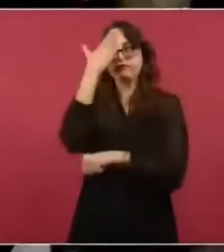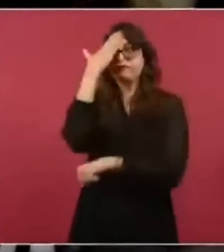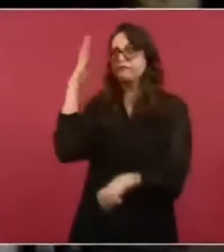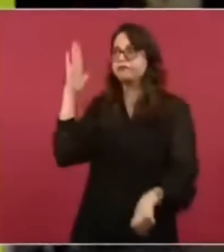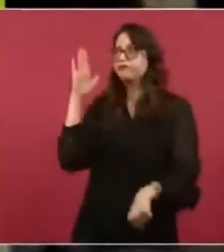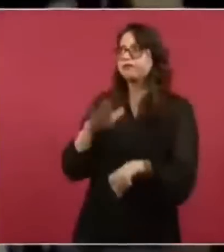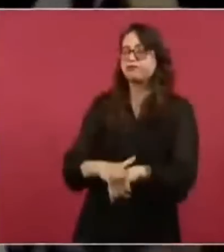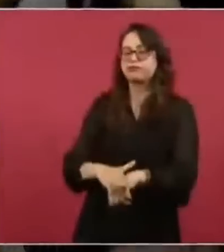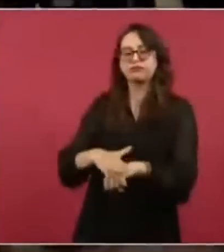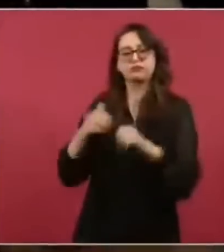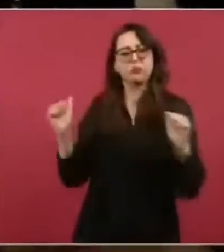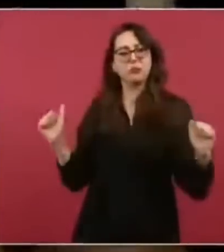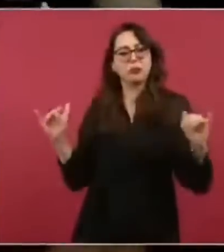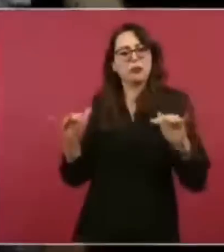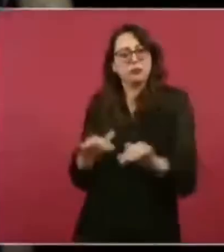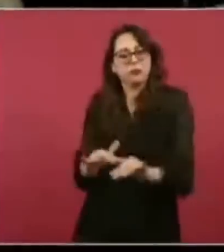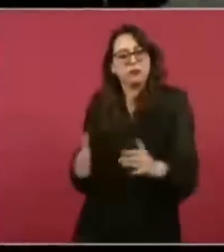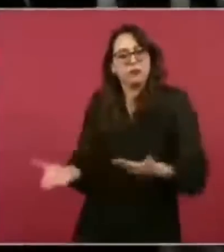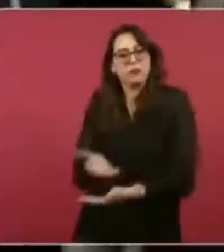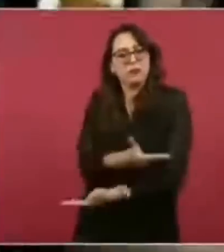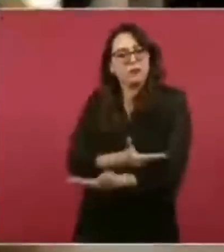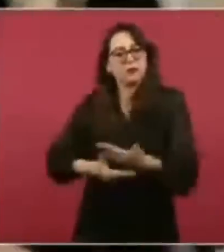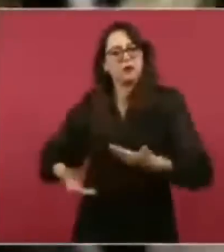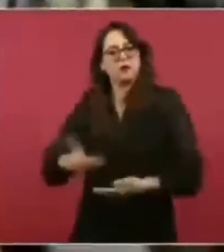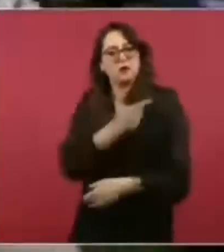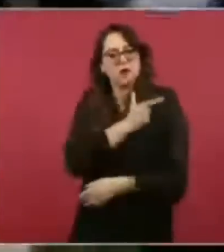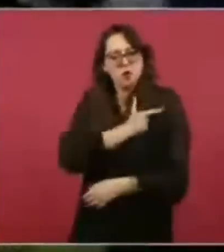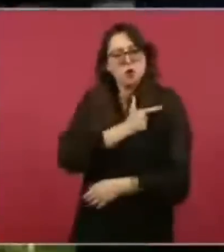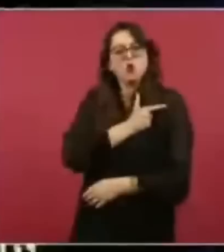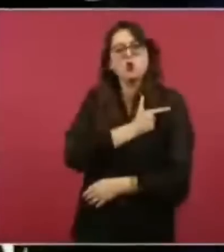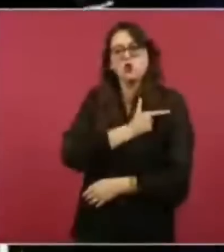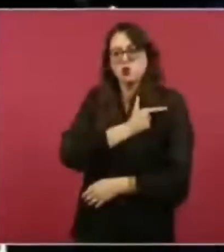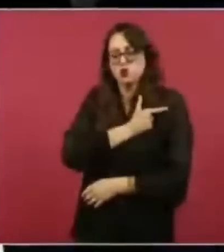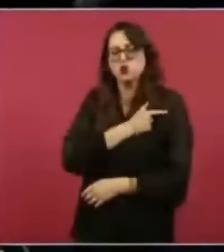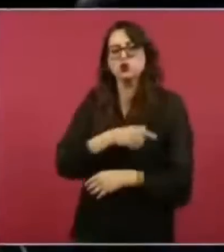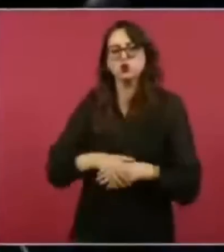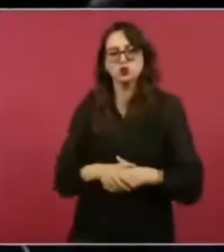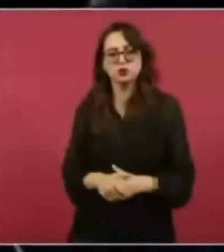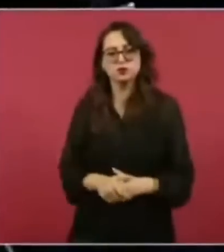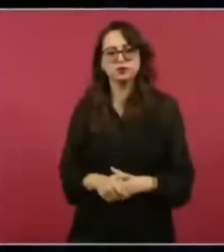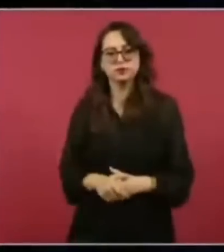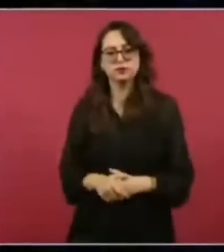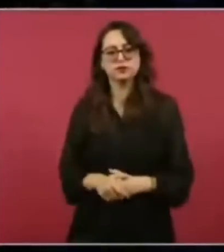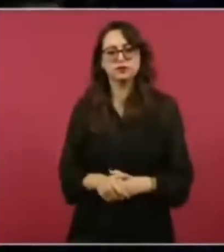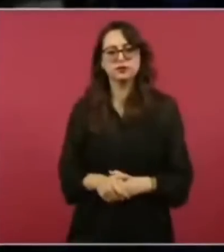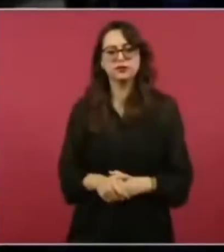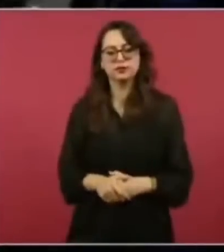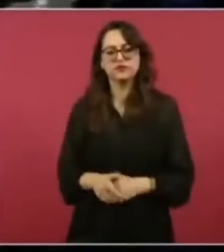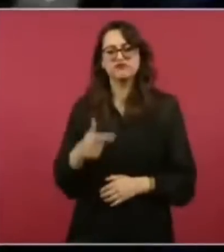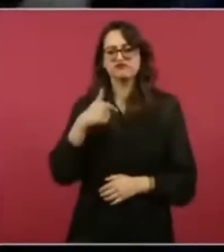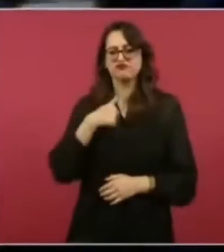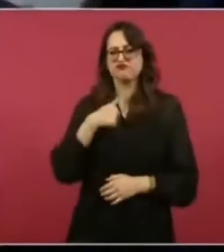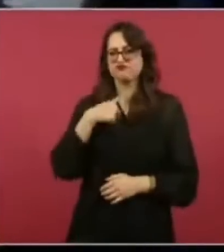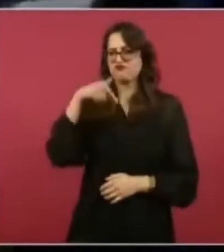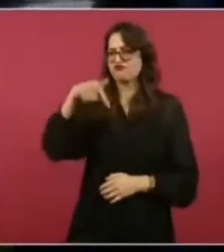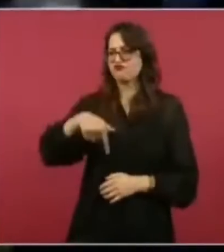Estamos aquí para expresar nuestro apoyo